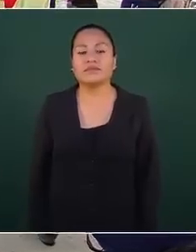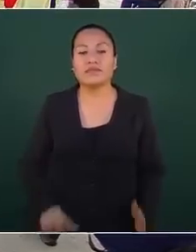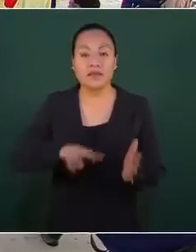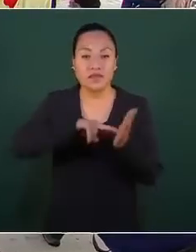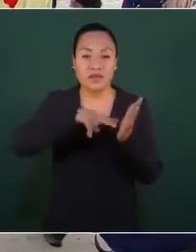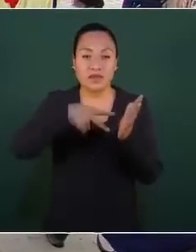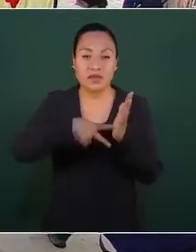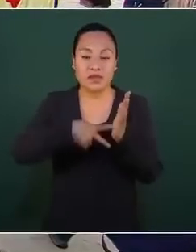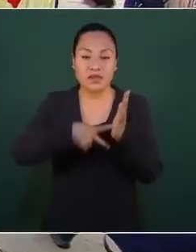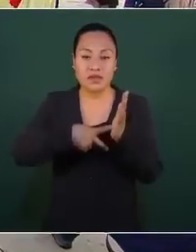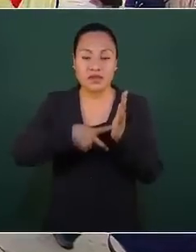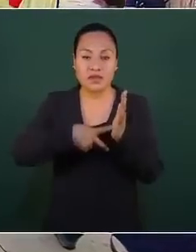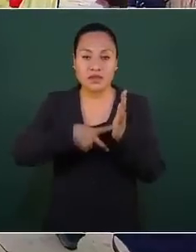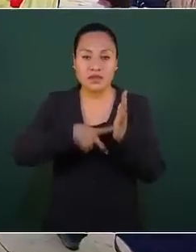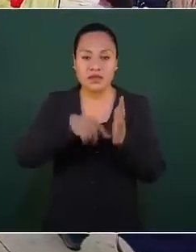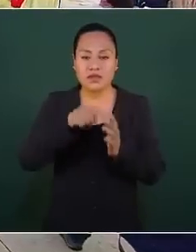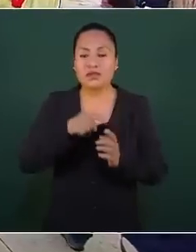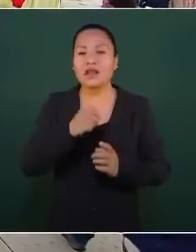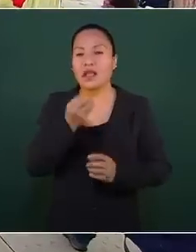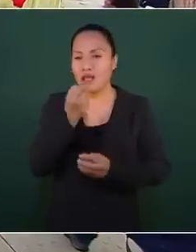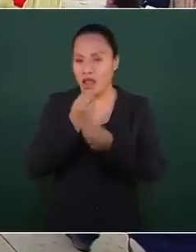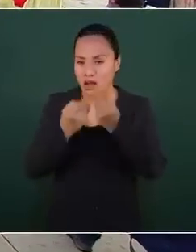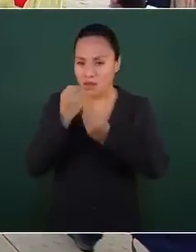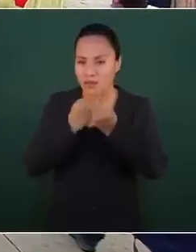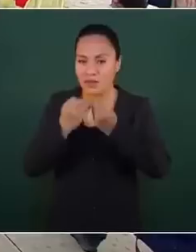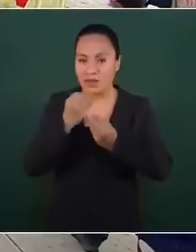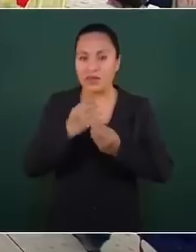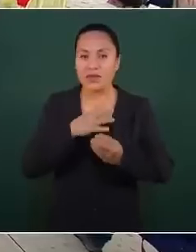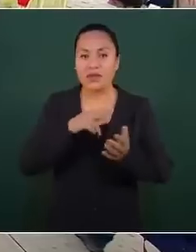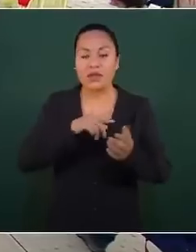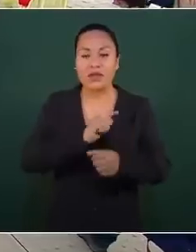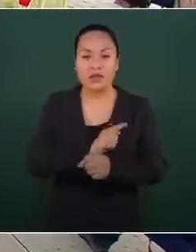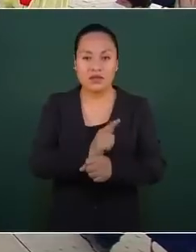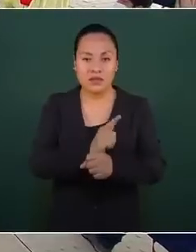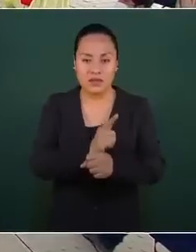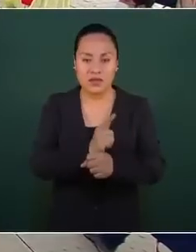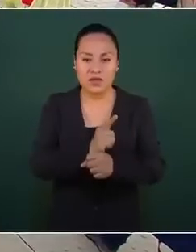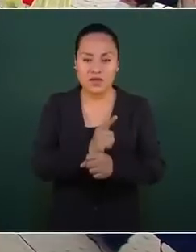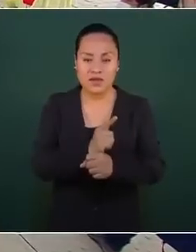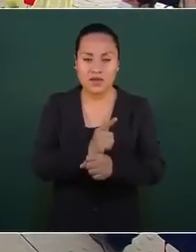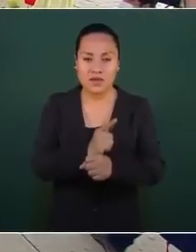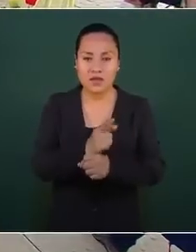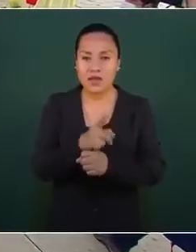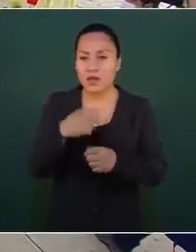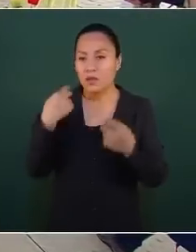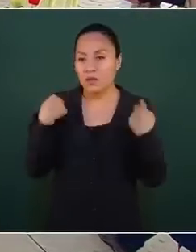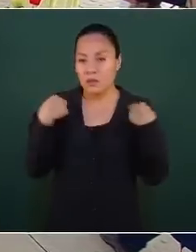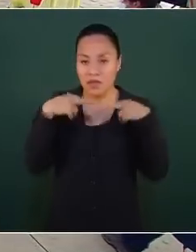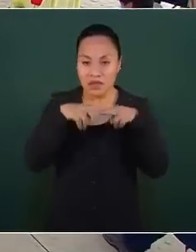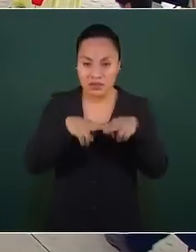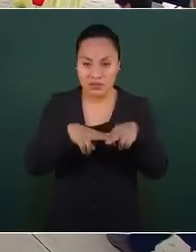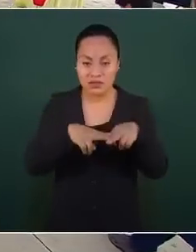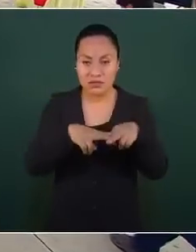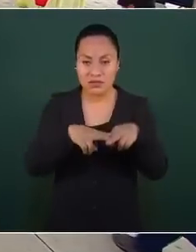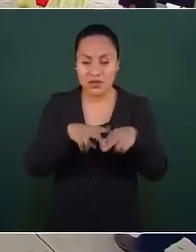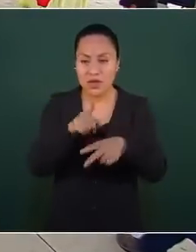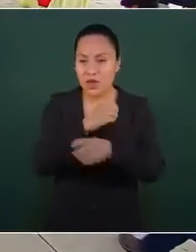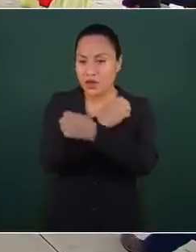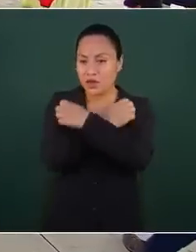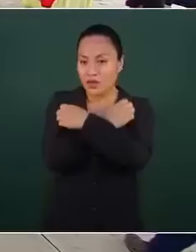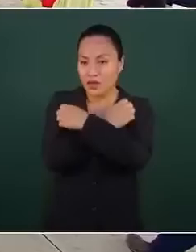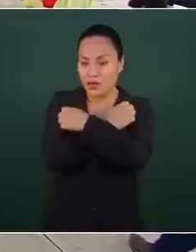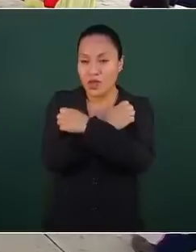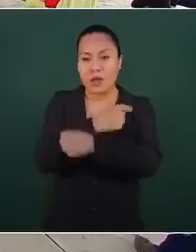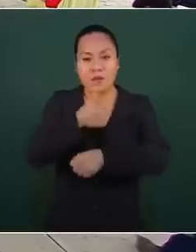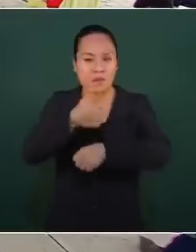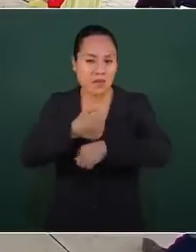Ingeniería en procesos agroalimentarios, licenciatura en formación docente en educación